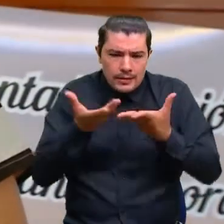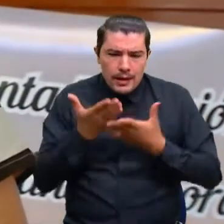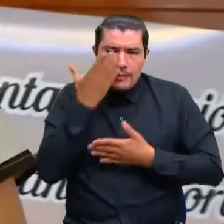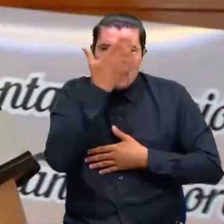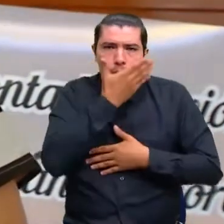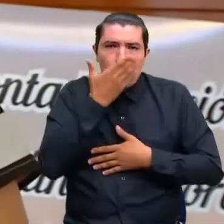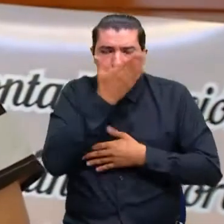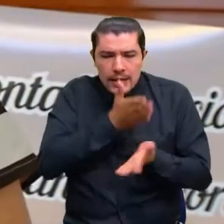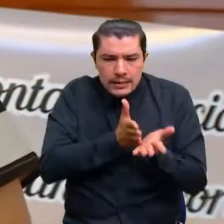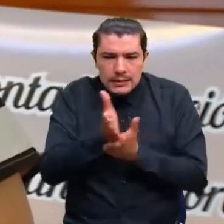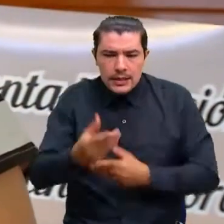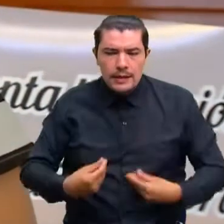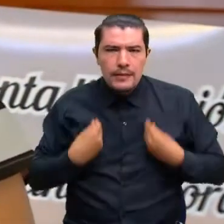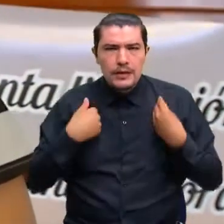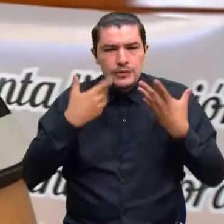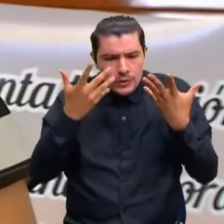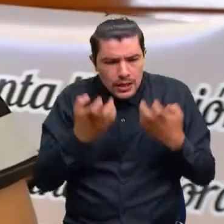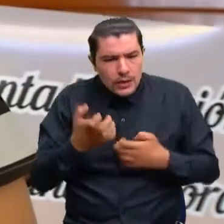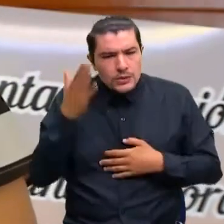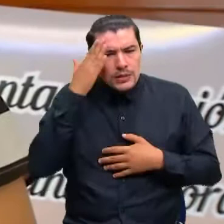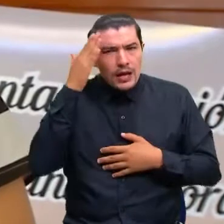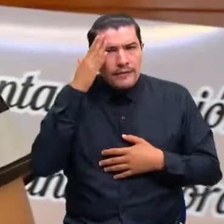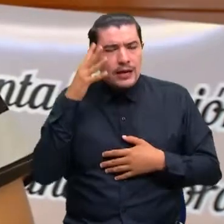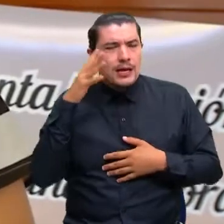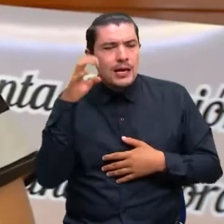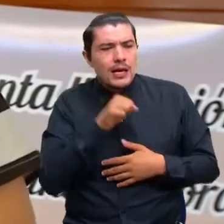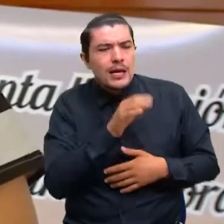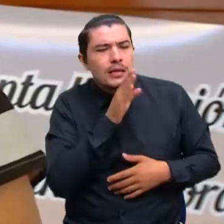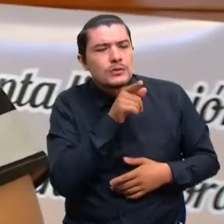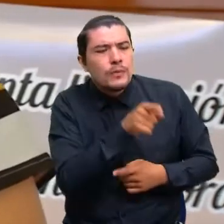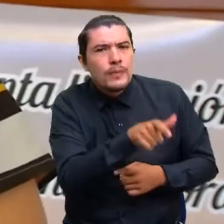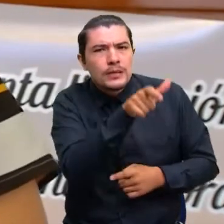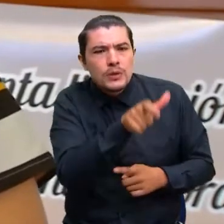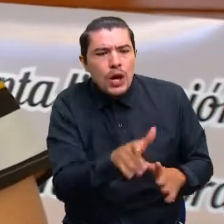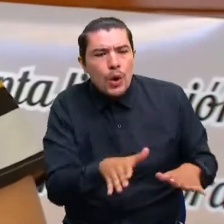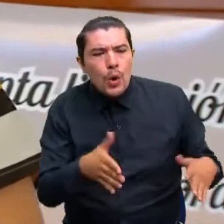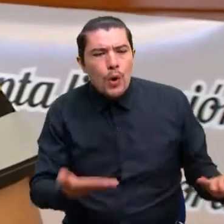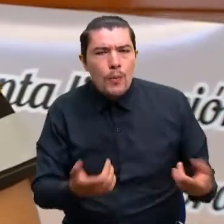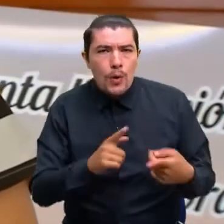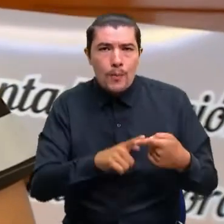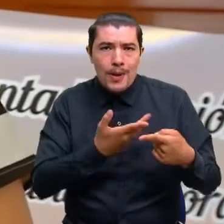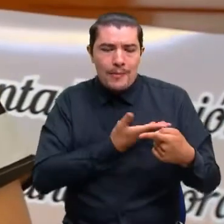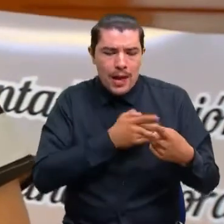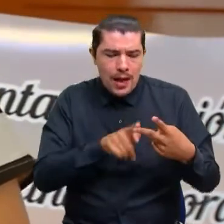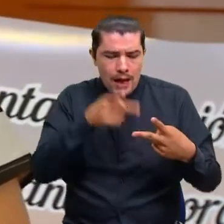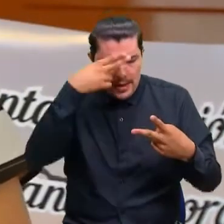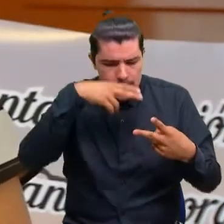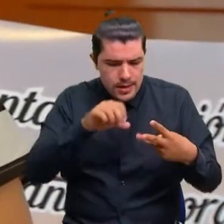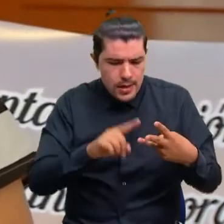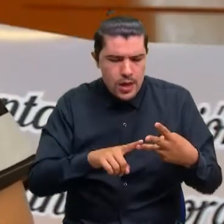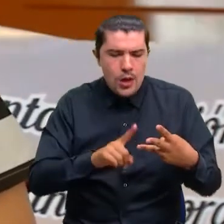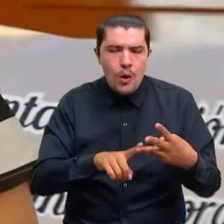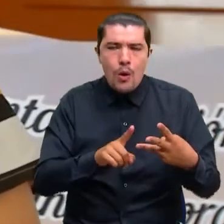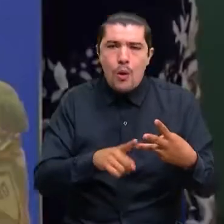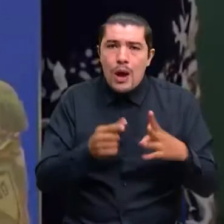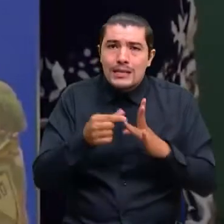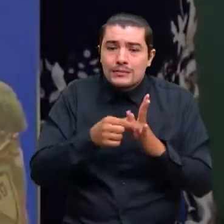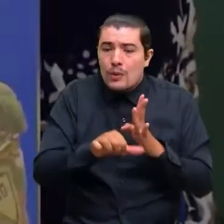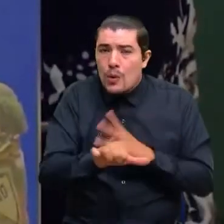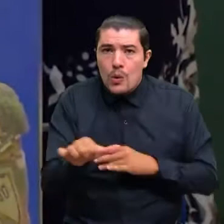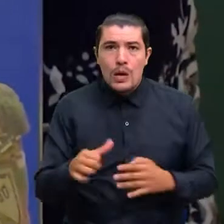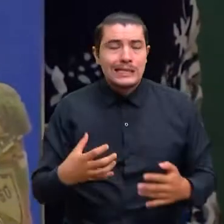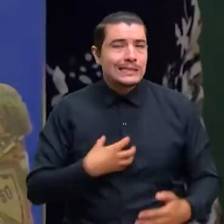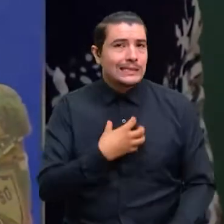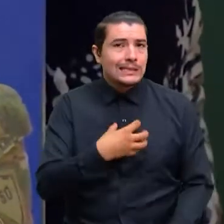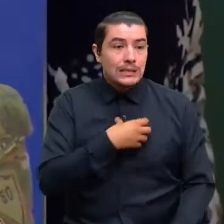encuentra, en qué estado está. Hay una madre, unos hijos, una esposa que están sufriendo por no tener noticias del ser querido. El